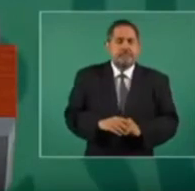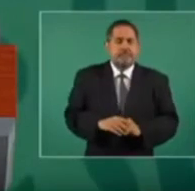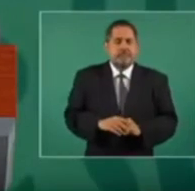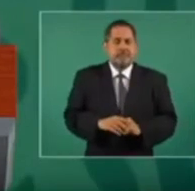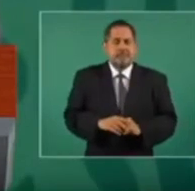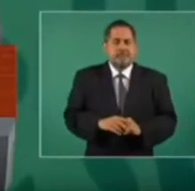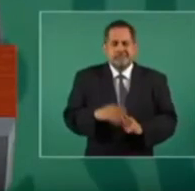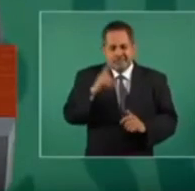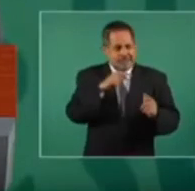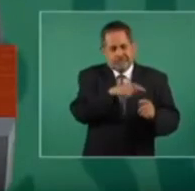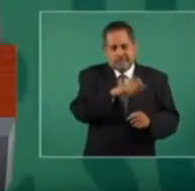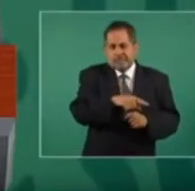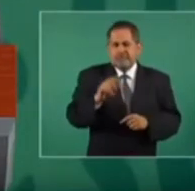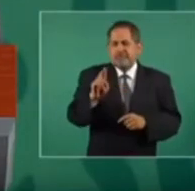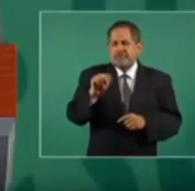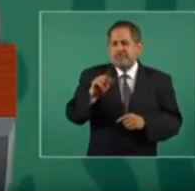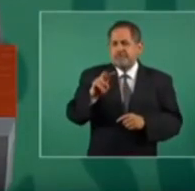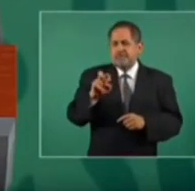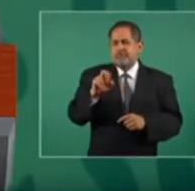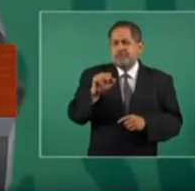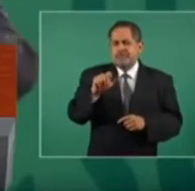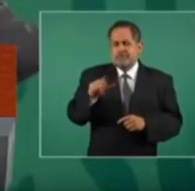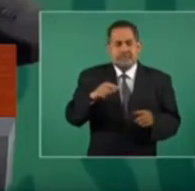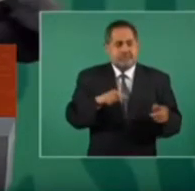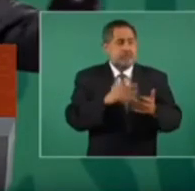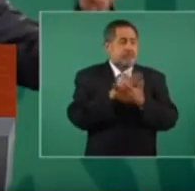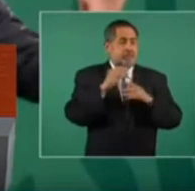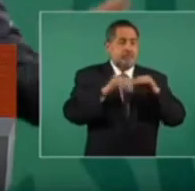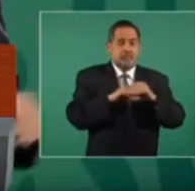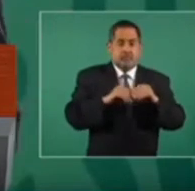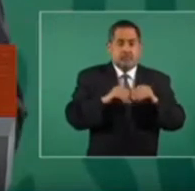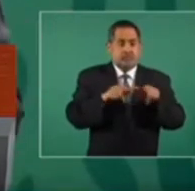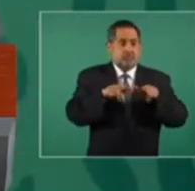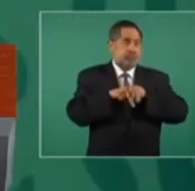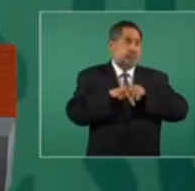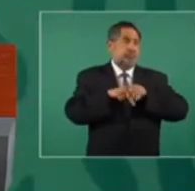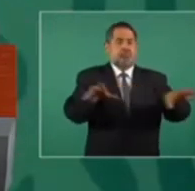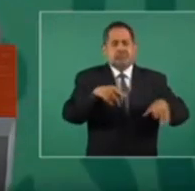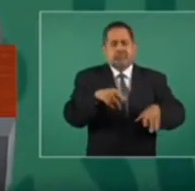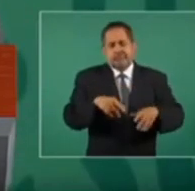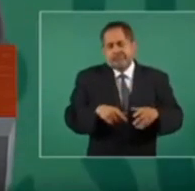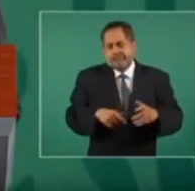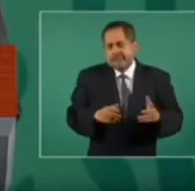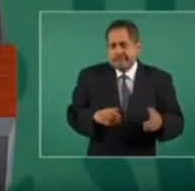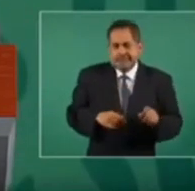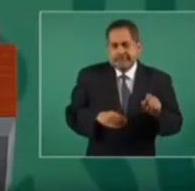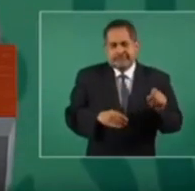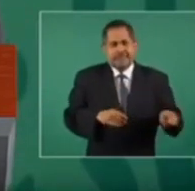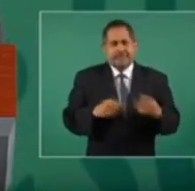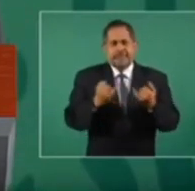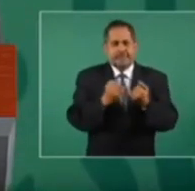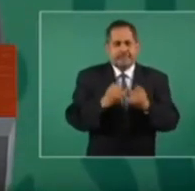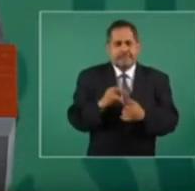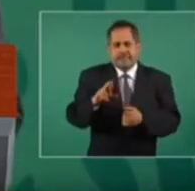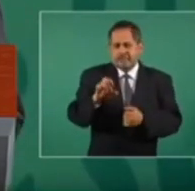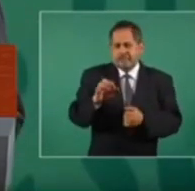como el Universal, con esas 8 columnas. Pues es Reforma,